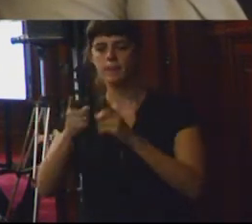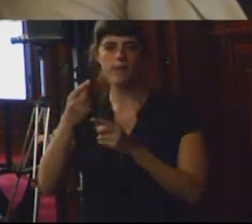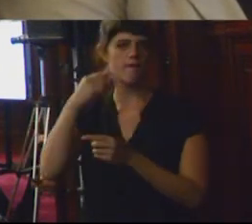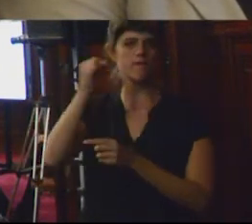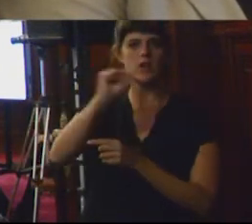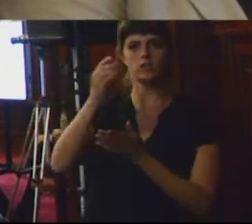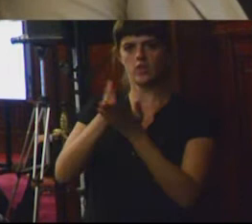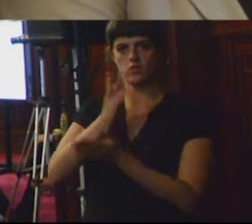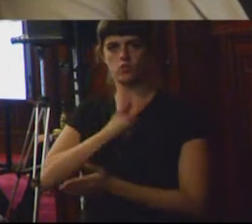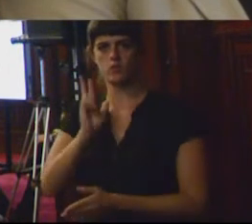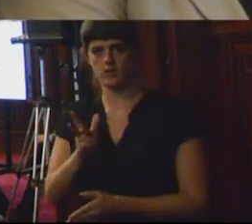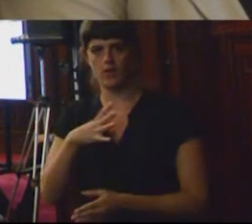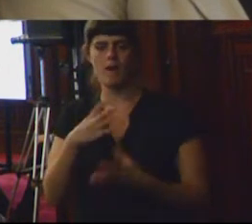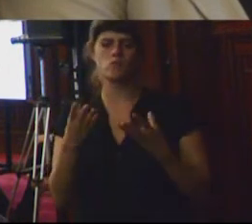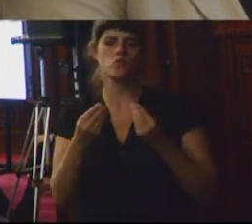derechos humanos.